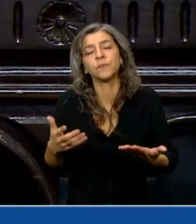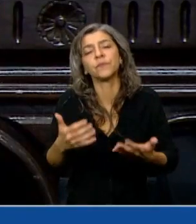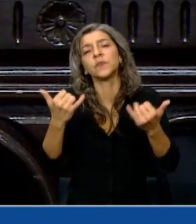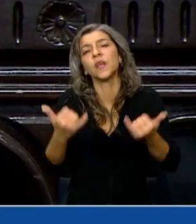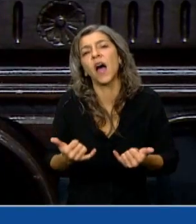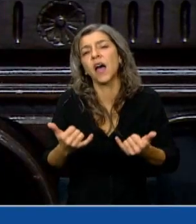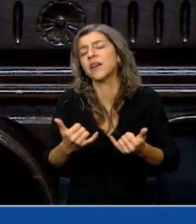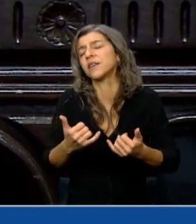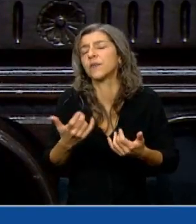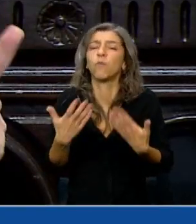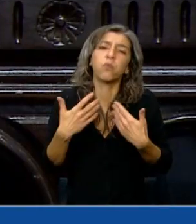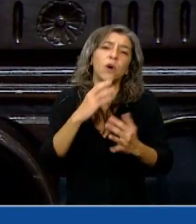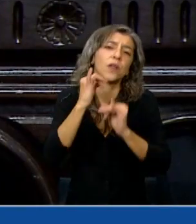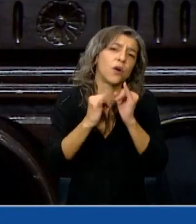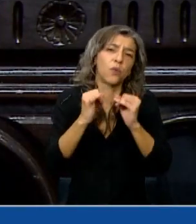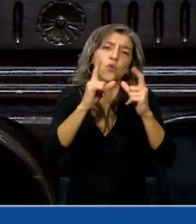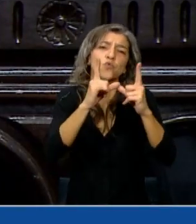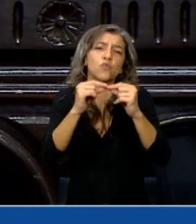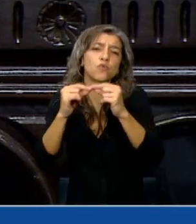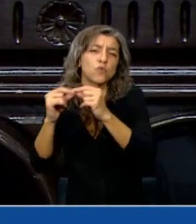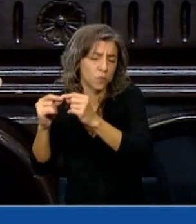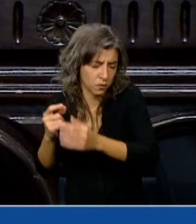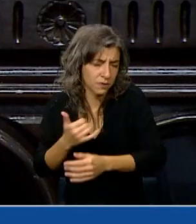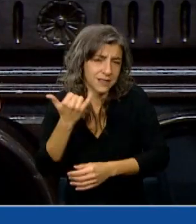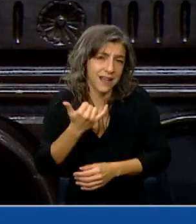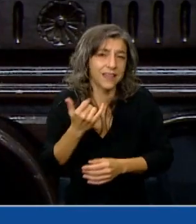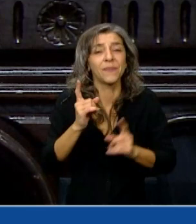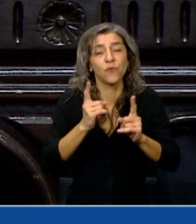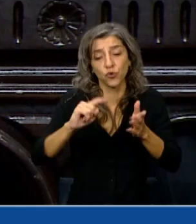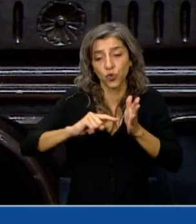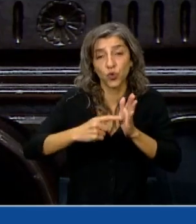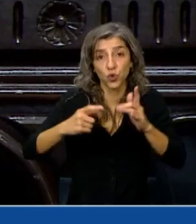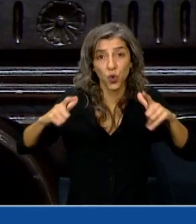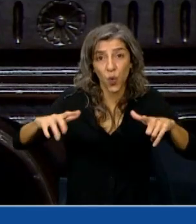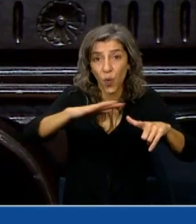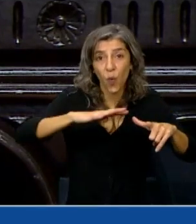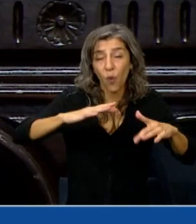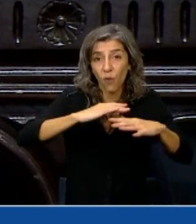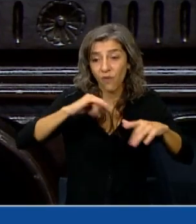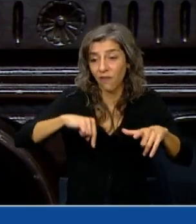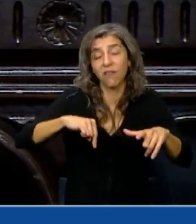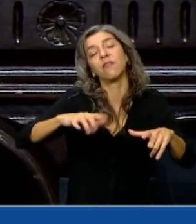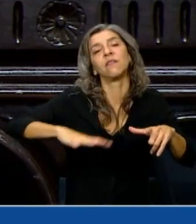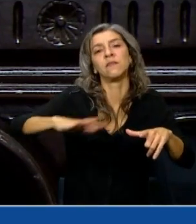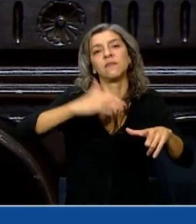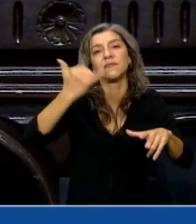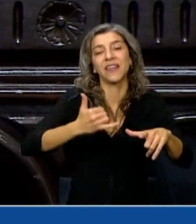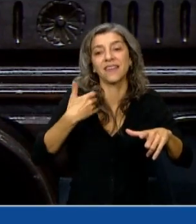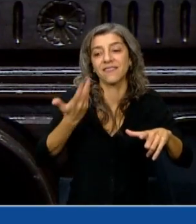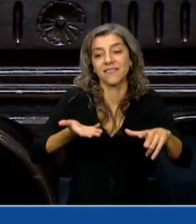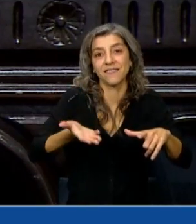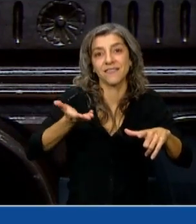miles de cifras. Mira, hay una cifra, en algunos barrios de la ciudad de Buenos Aires, el aumento